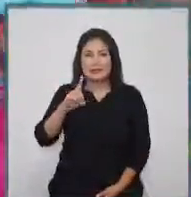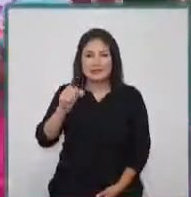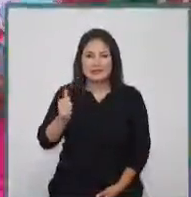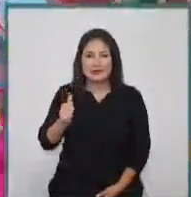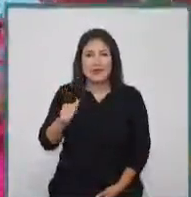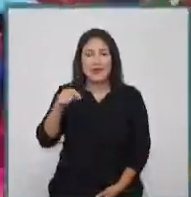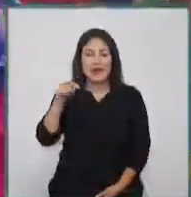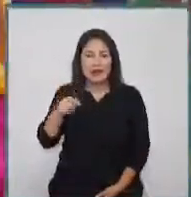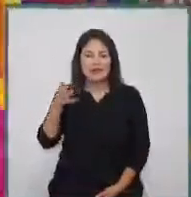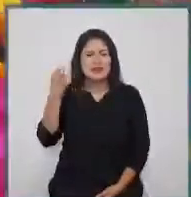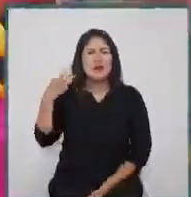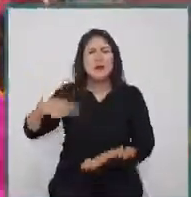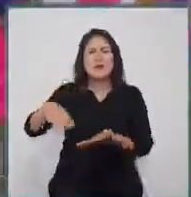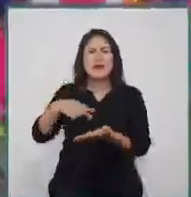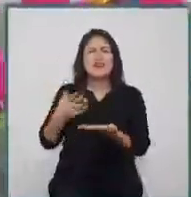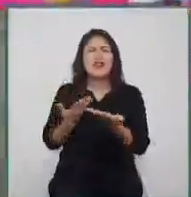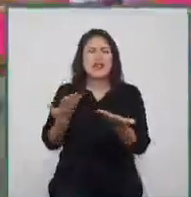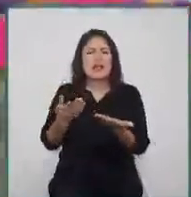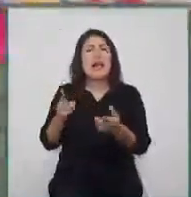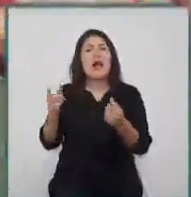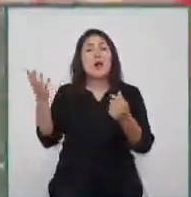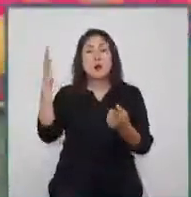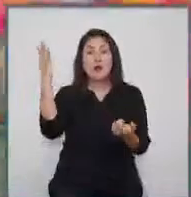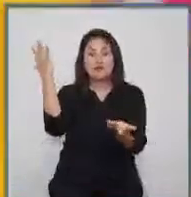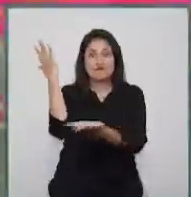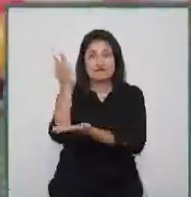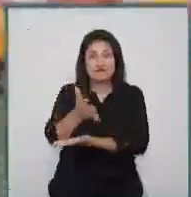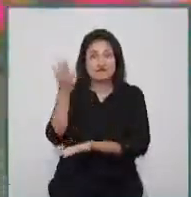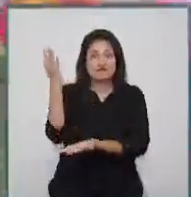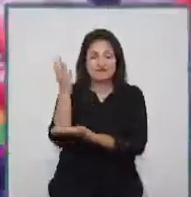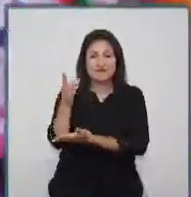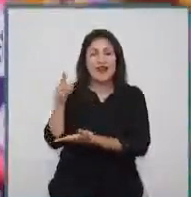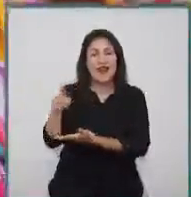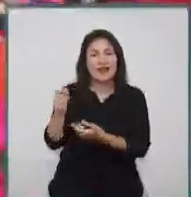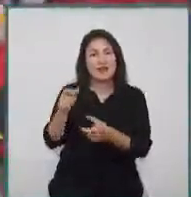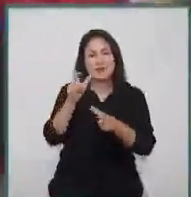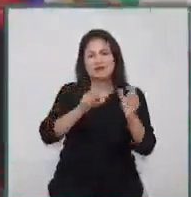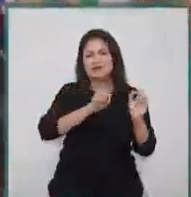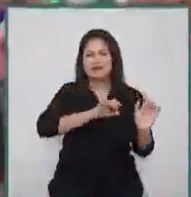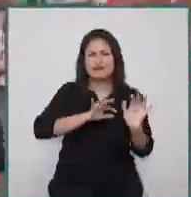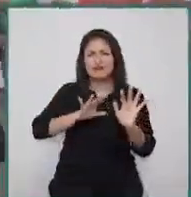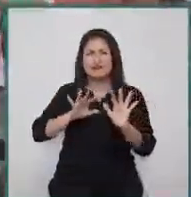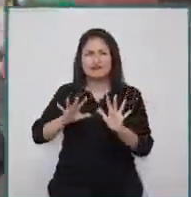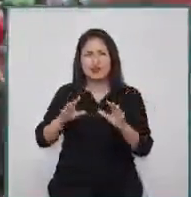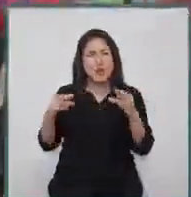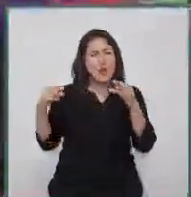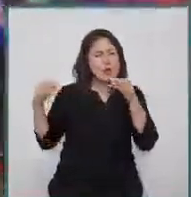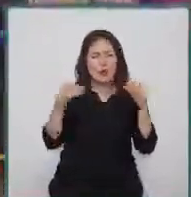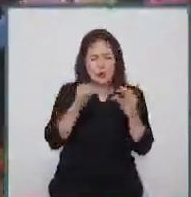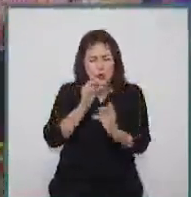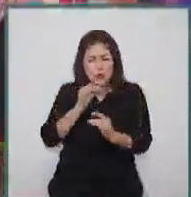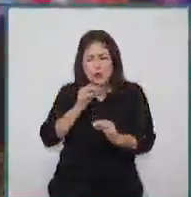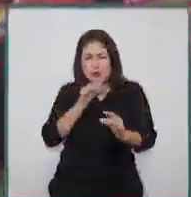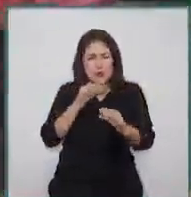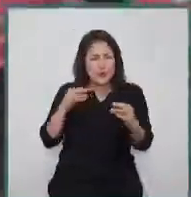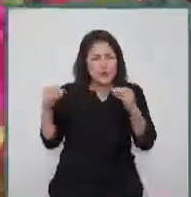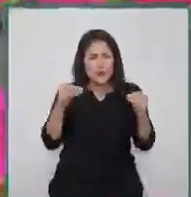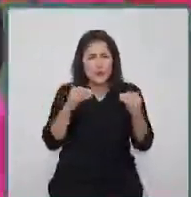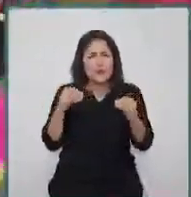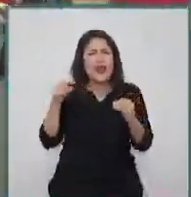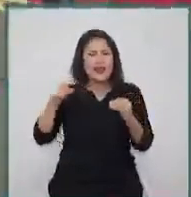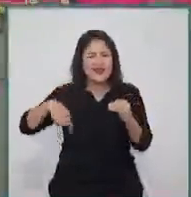para terminar, para la época de justamente carnavales, ¿no? Porque los pinquillos y las zampoñas, mayormente los